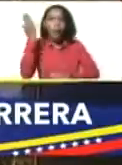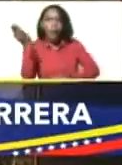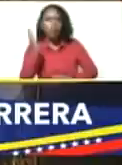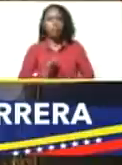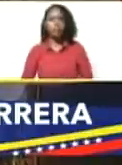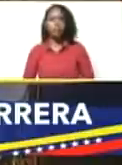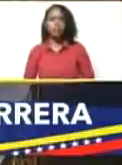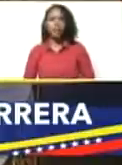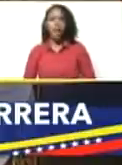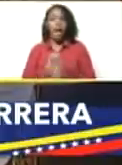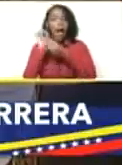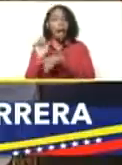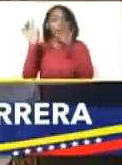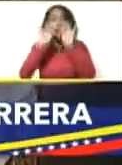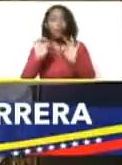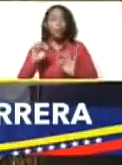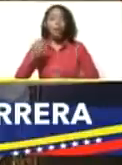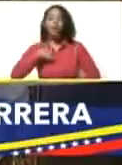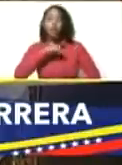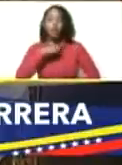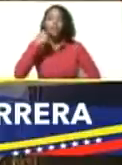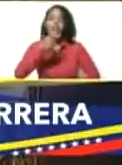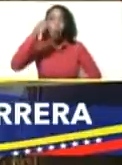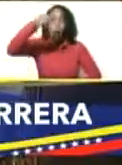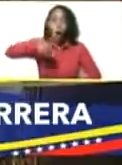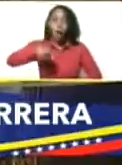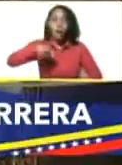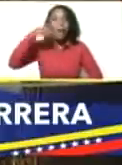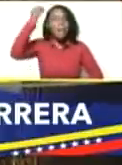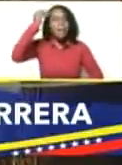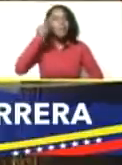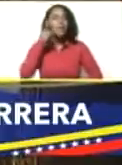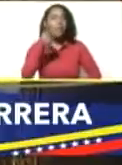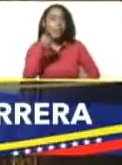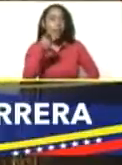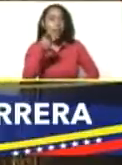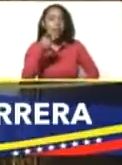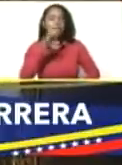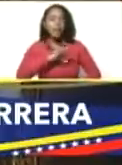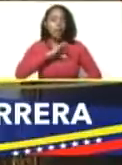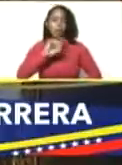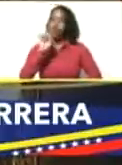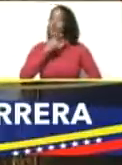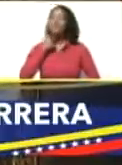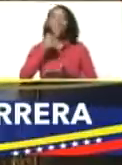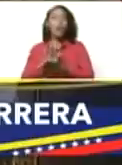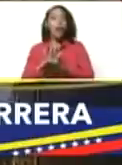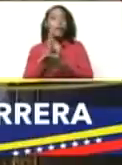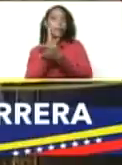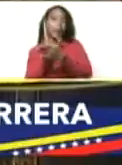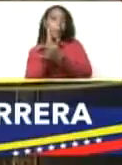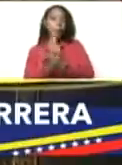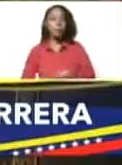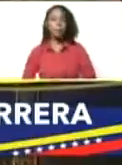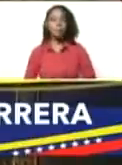Y en ese sentido decimos hoy, quien cree en ti, Señor, no morirá para siempre.